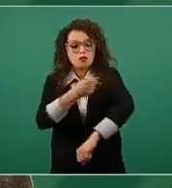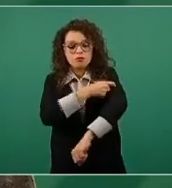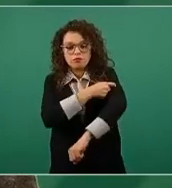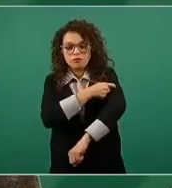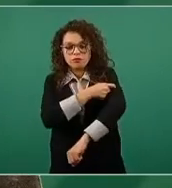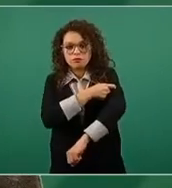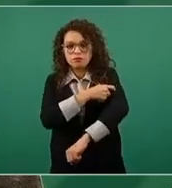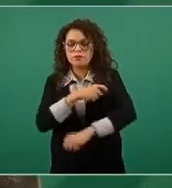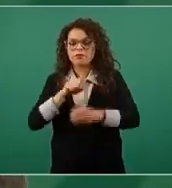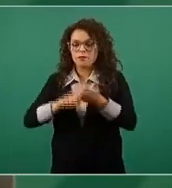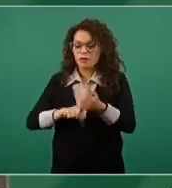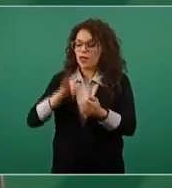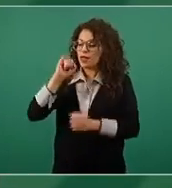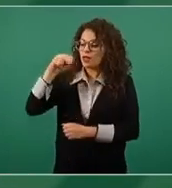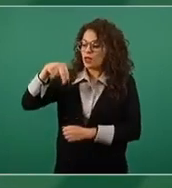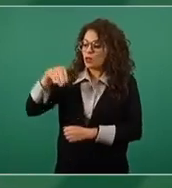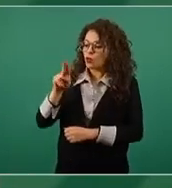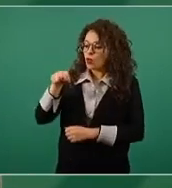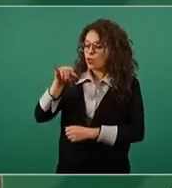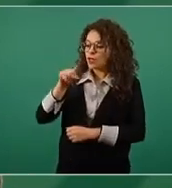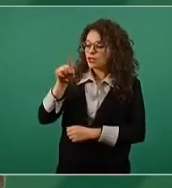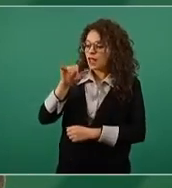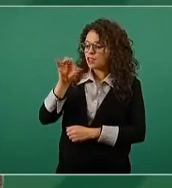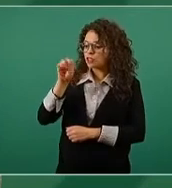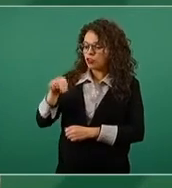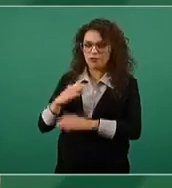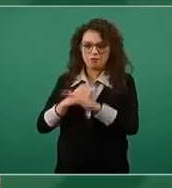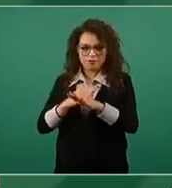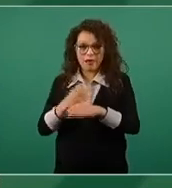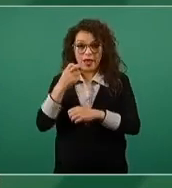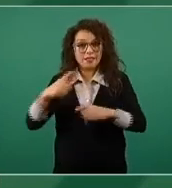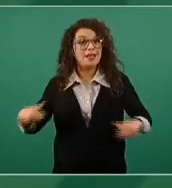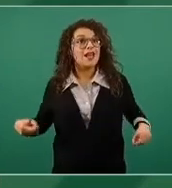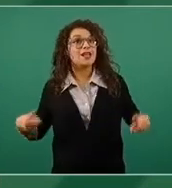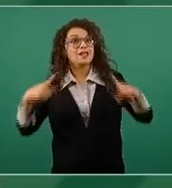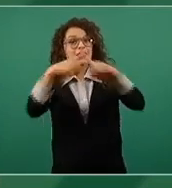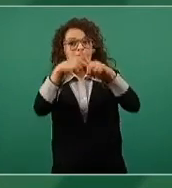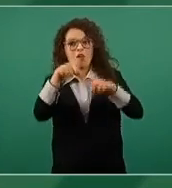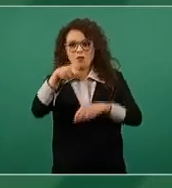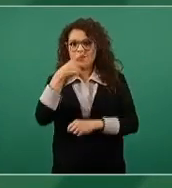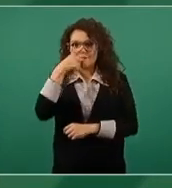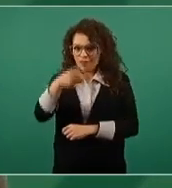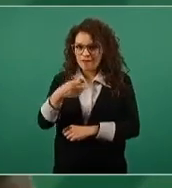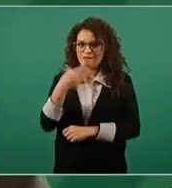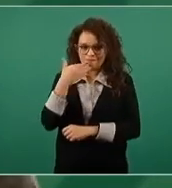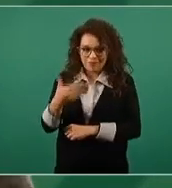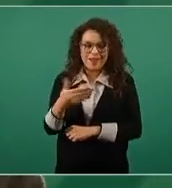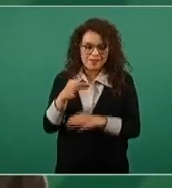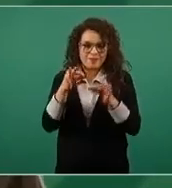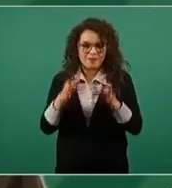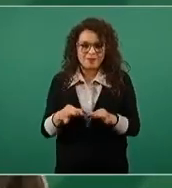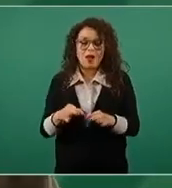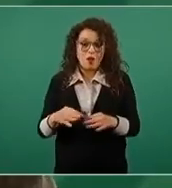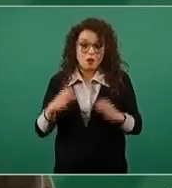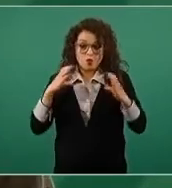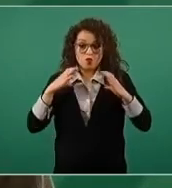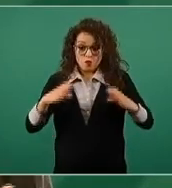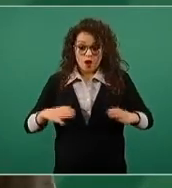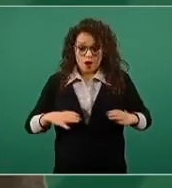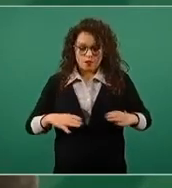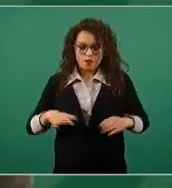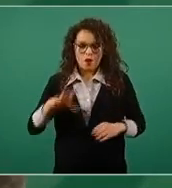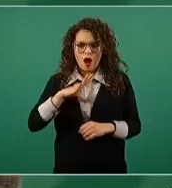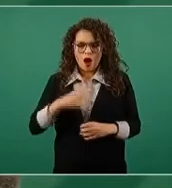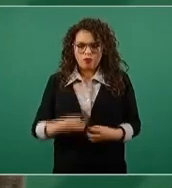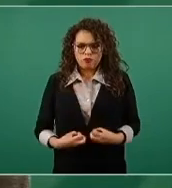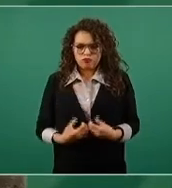inmunización. Y esto es reacciones, como usted identifica correctamente, que tiene el cuerpo humano frente